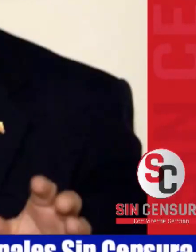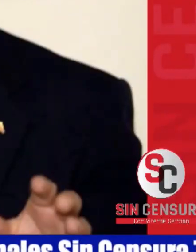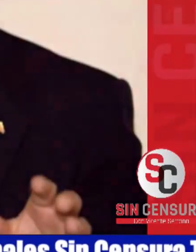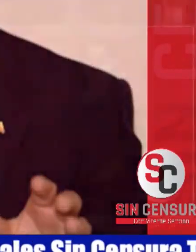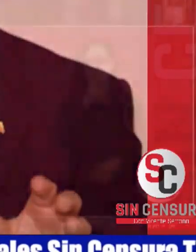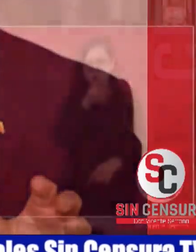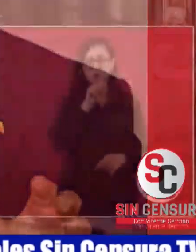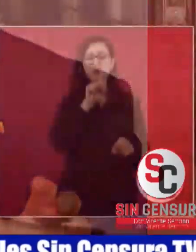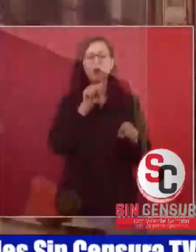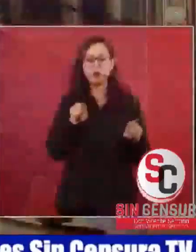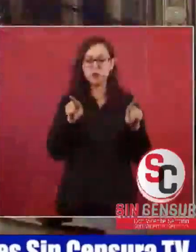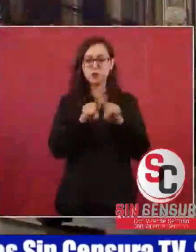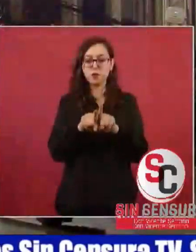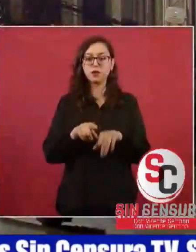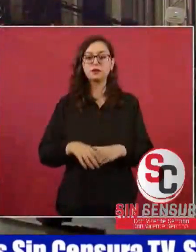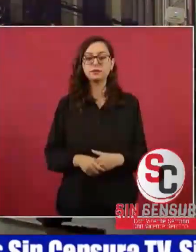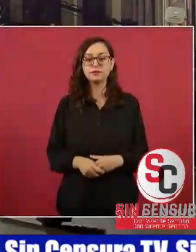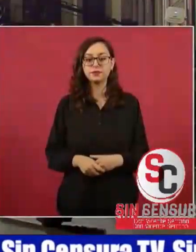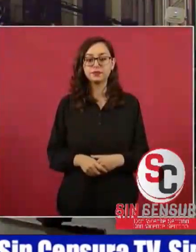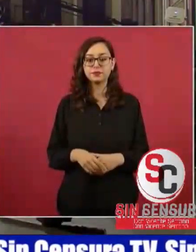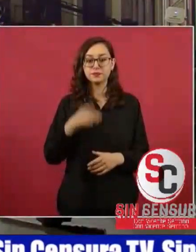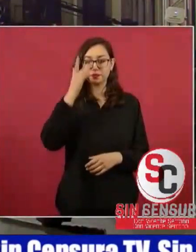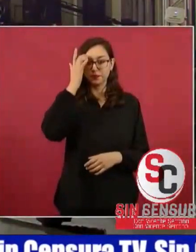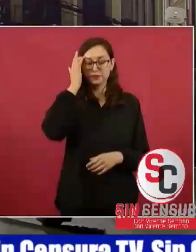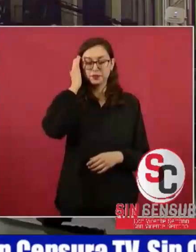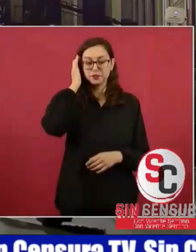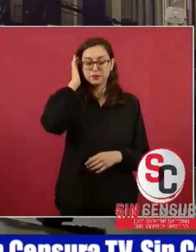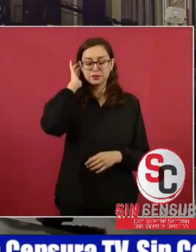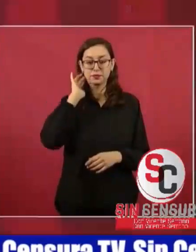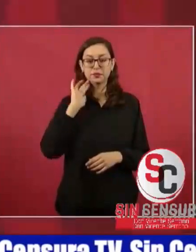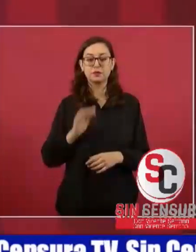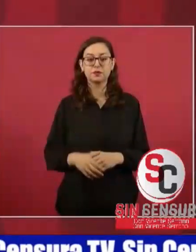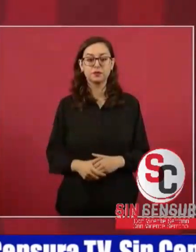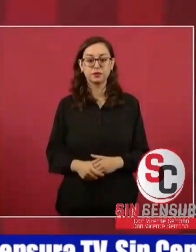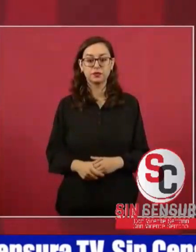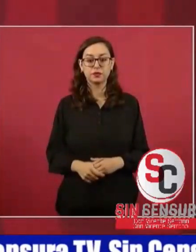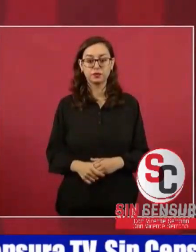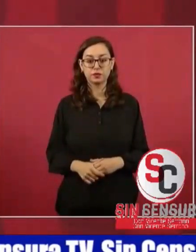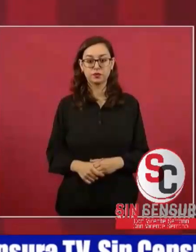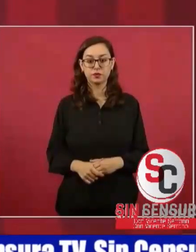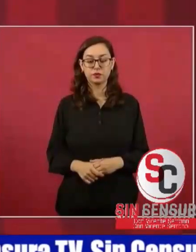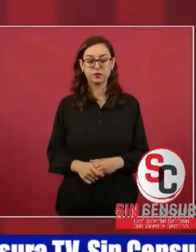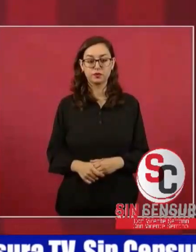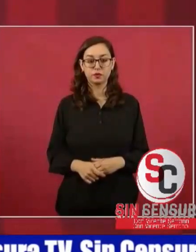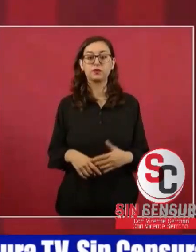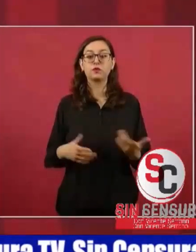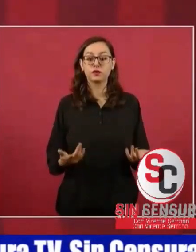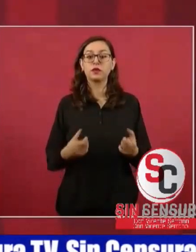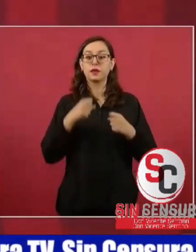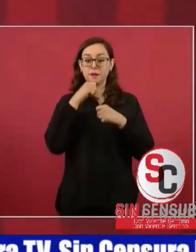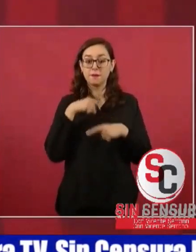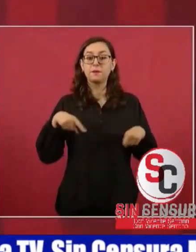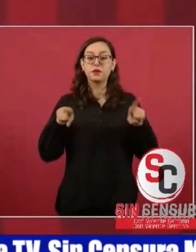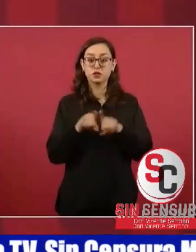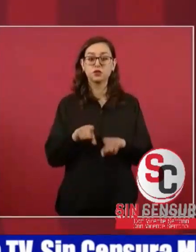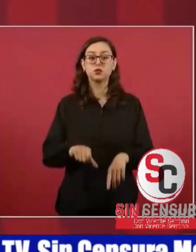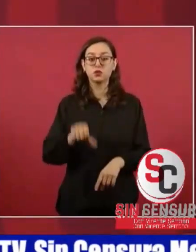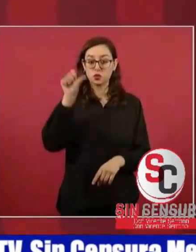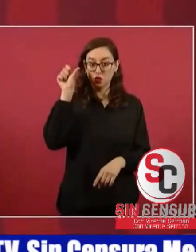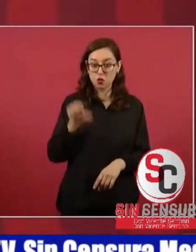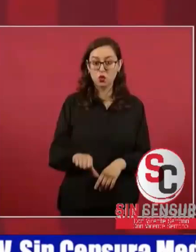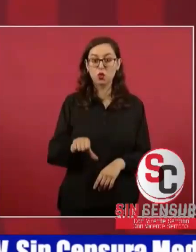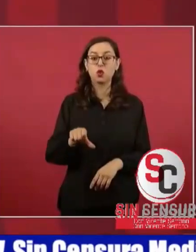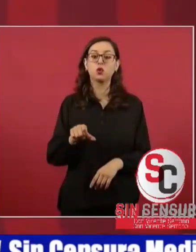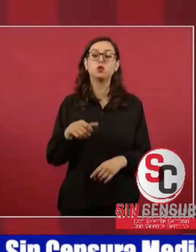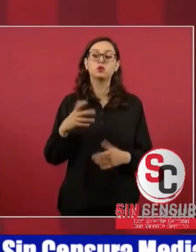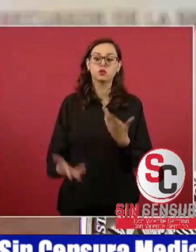nueva forma de relacionar a México con los Estados Unidos. Y pues los dos